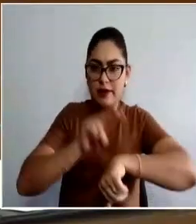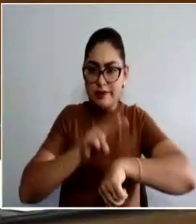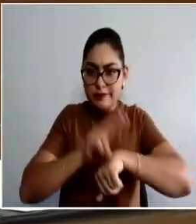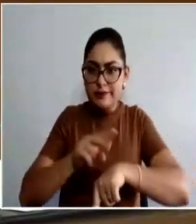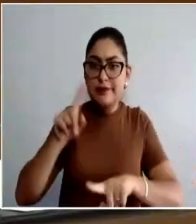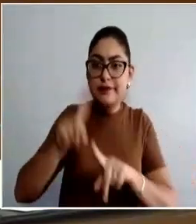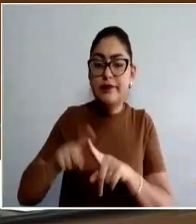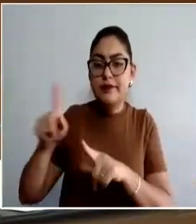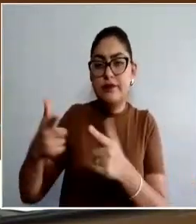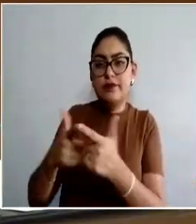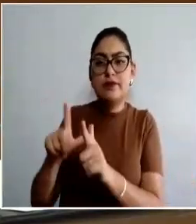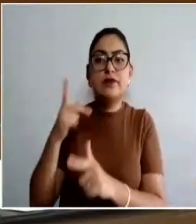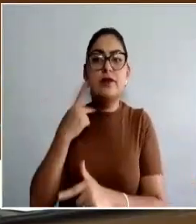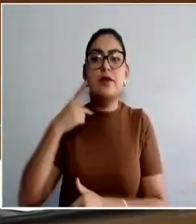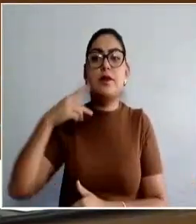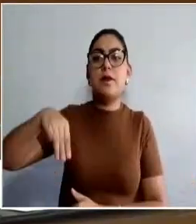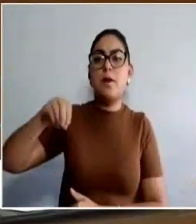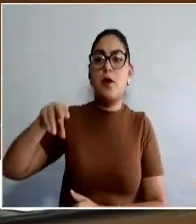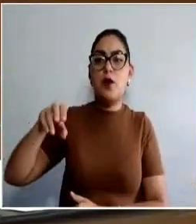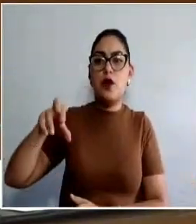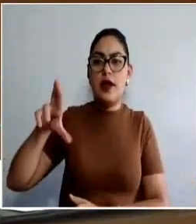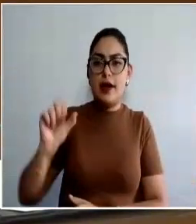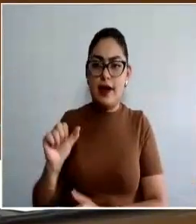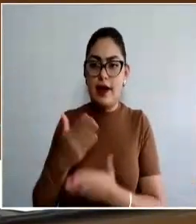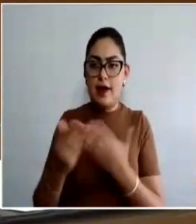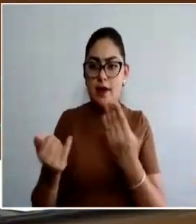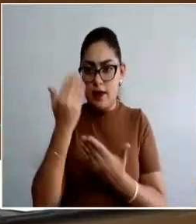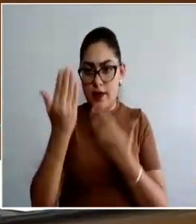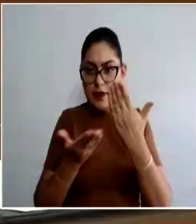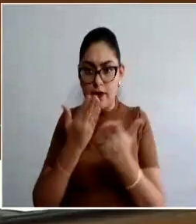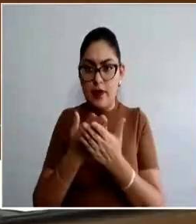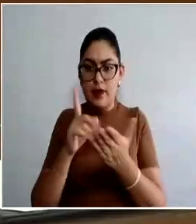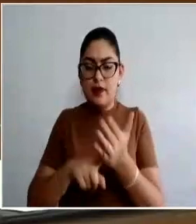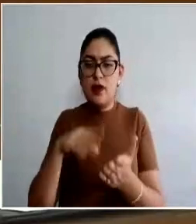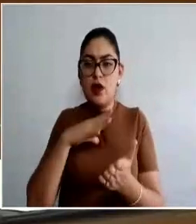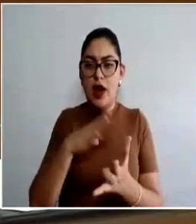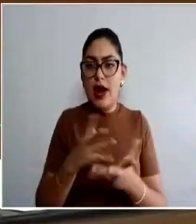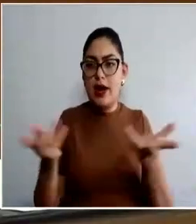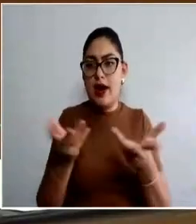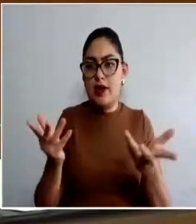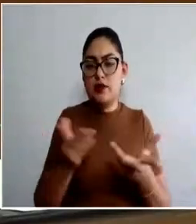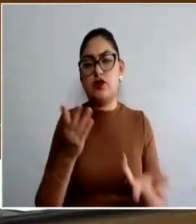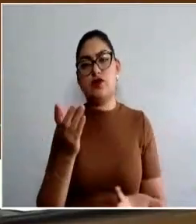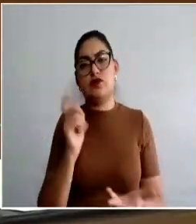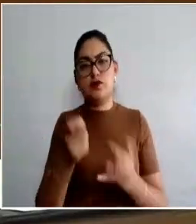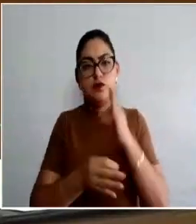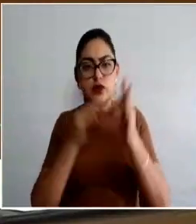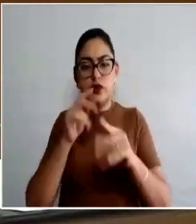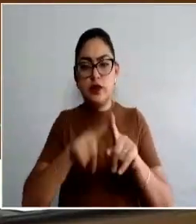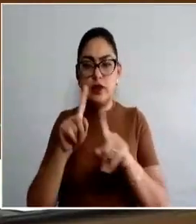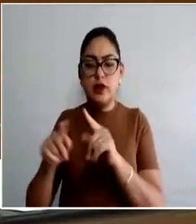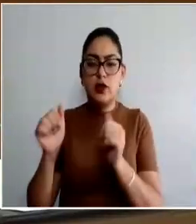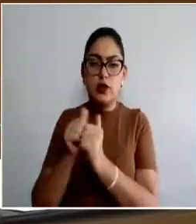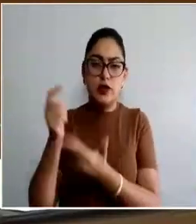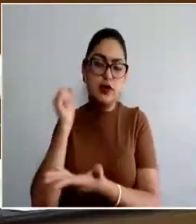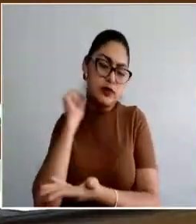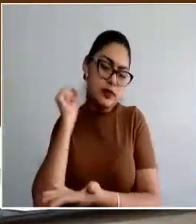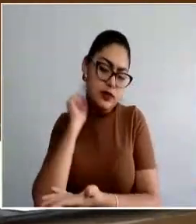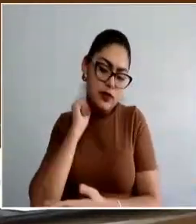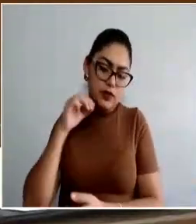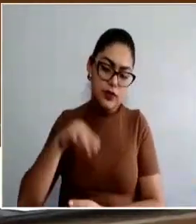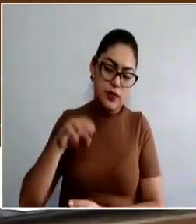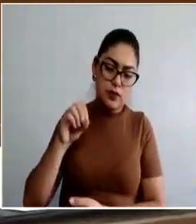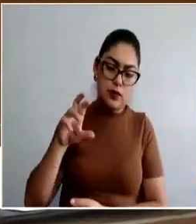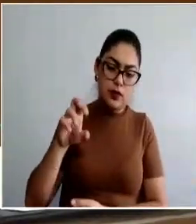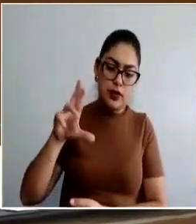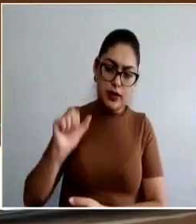objeto de estudio concluyó que estaban inmersas en actos proselitistas desplegadas por el entonces candidato a senador de Morena en dicha entidad federativa